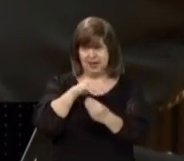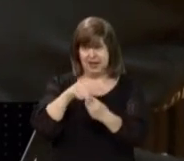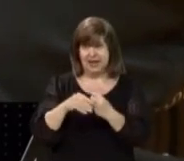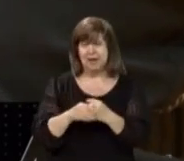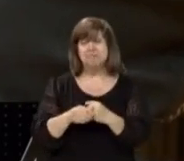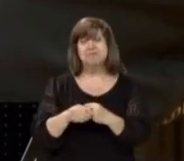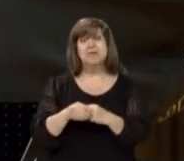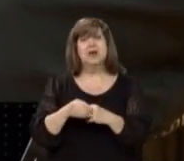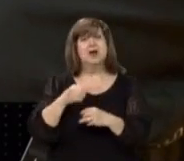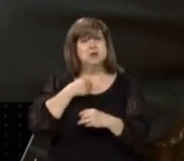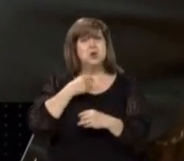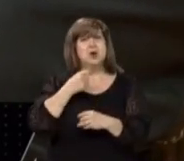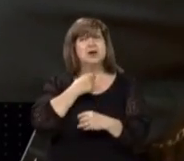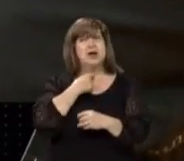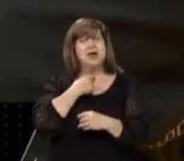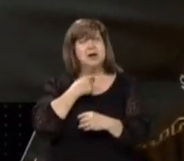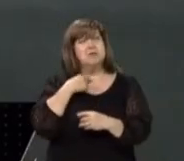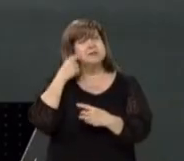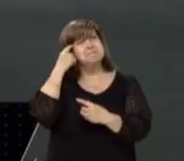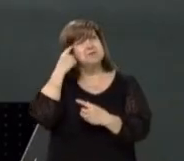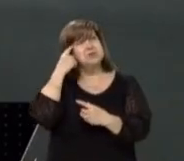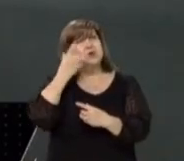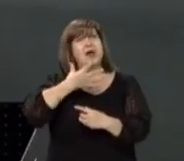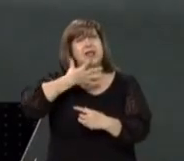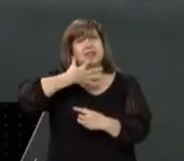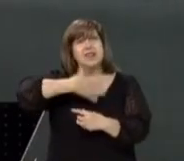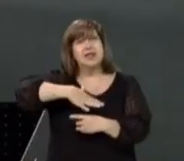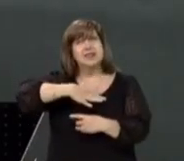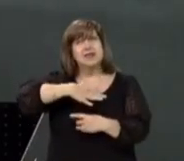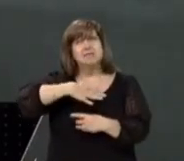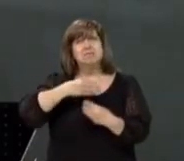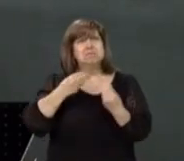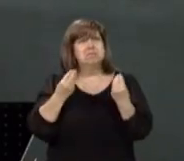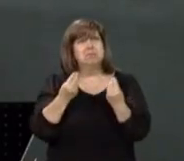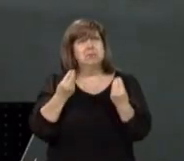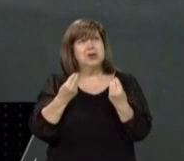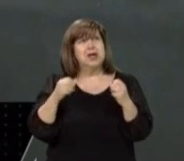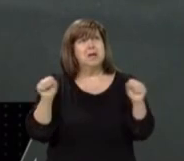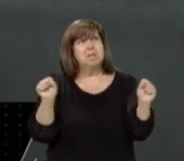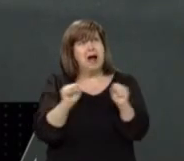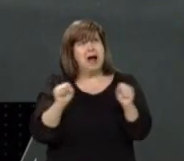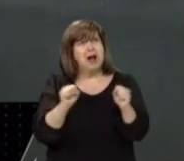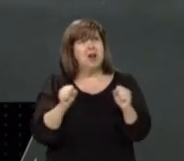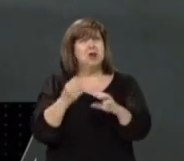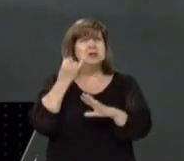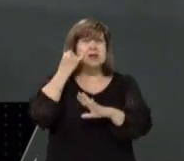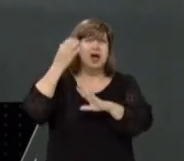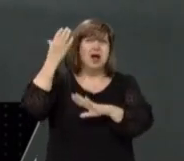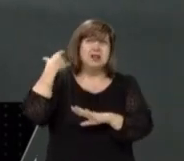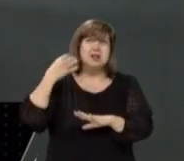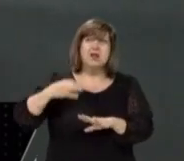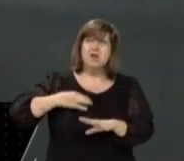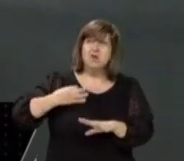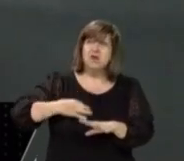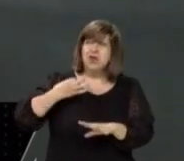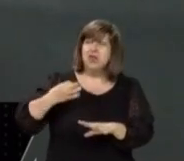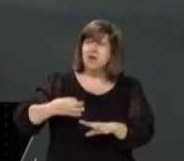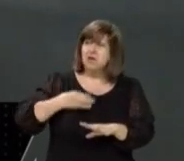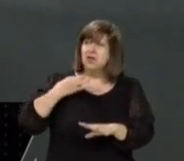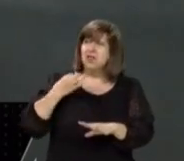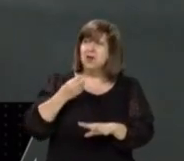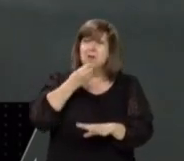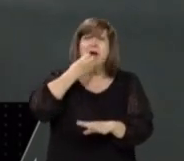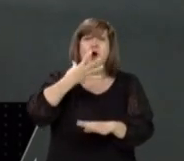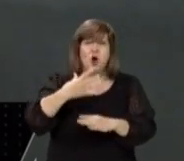yo quería hacerlo ya porque ya quiero tener otra vía y no volver a lo mismo de